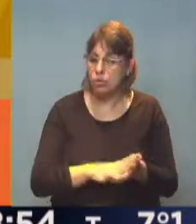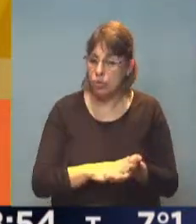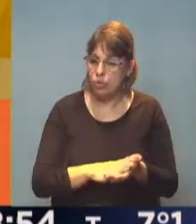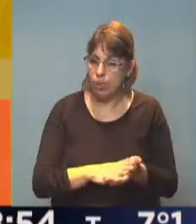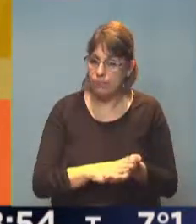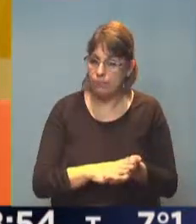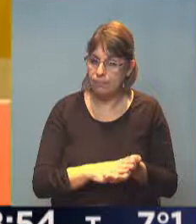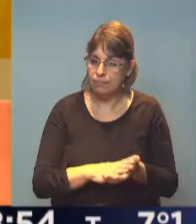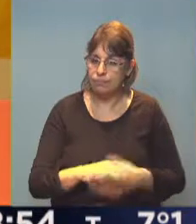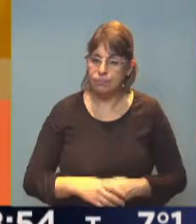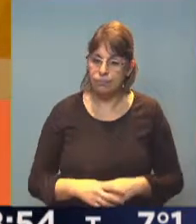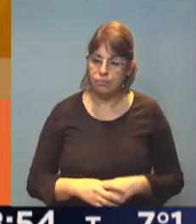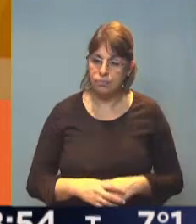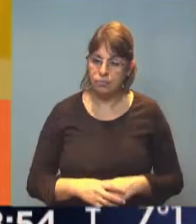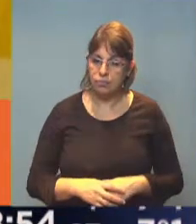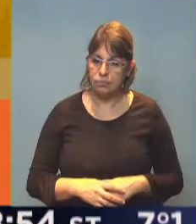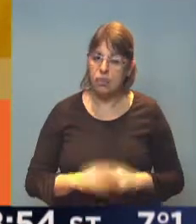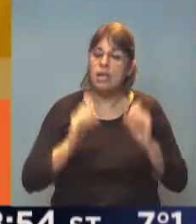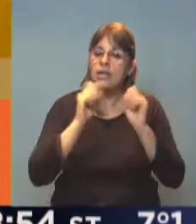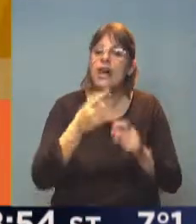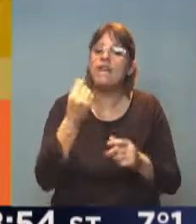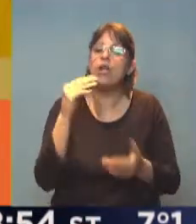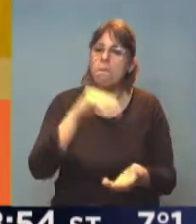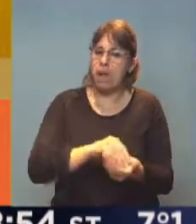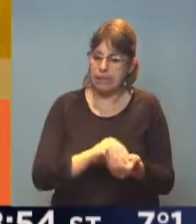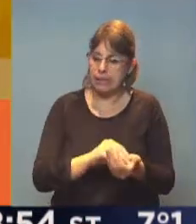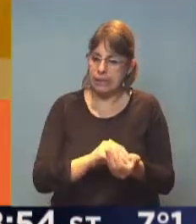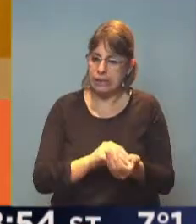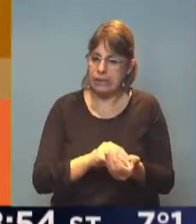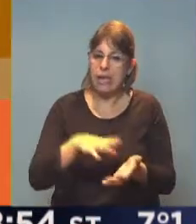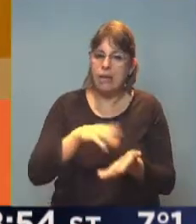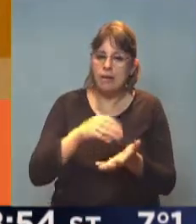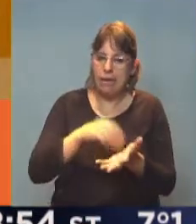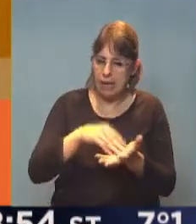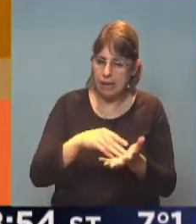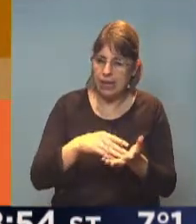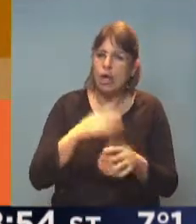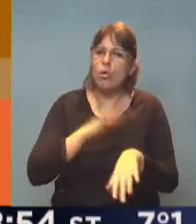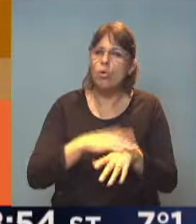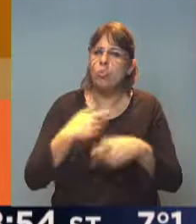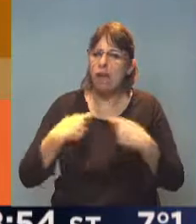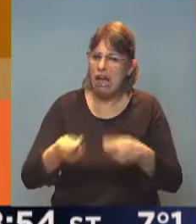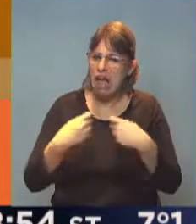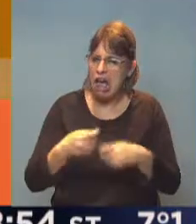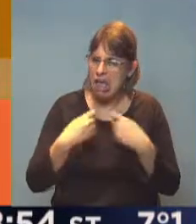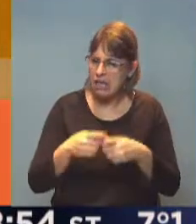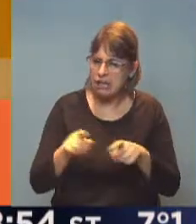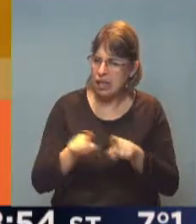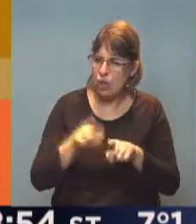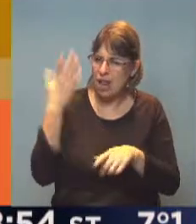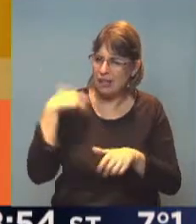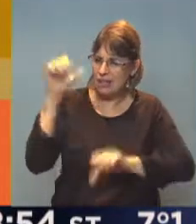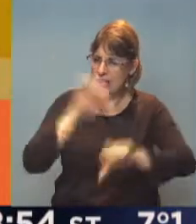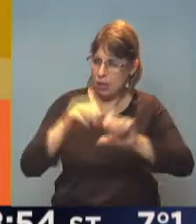dejar de lado que esto le da otro valor agregado a los suelos porque no tienen el desgaste lógico de los agroquímicos